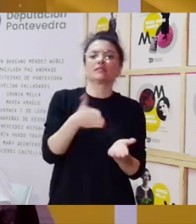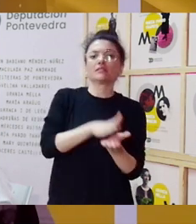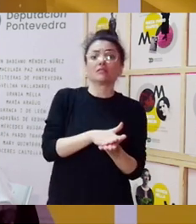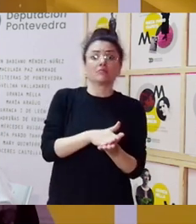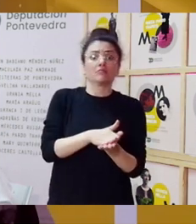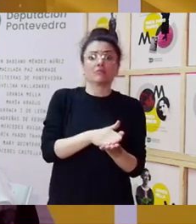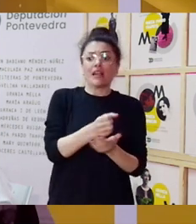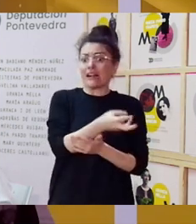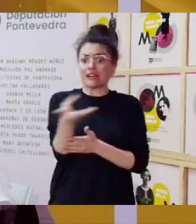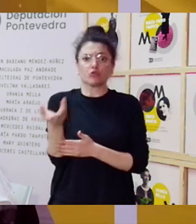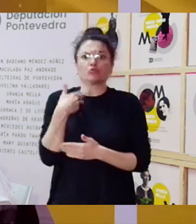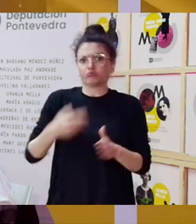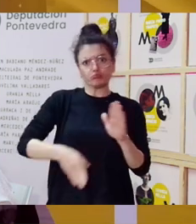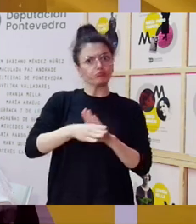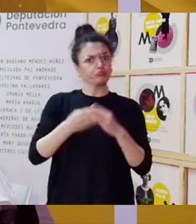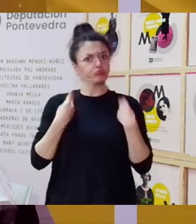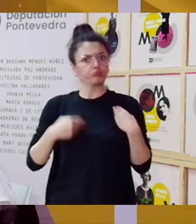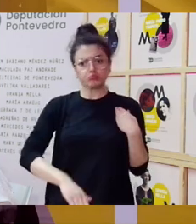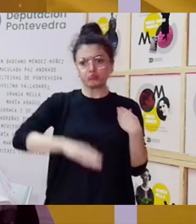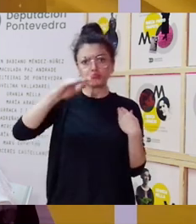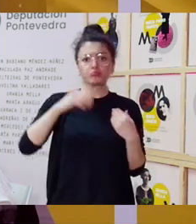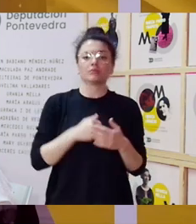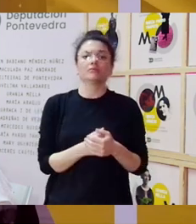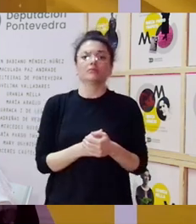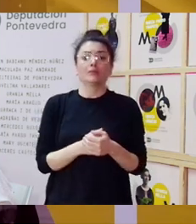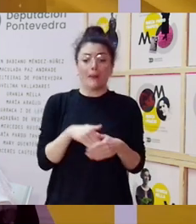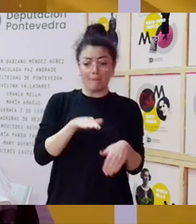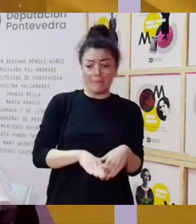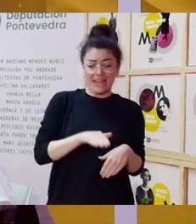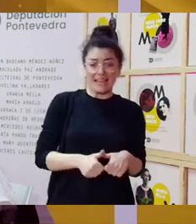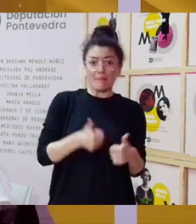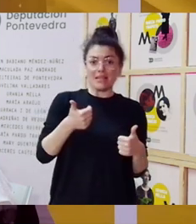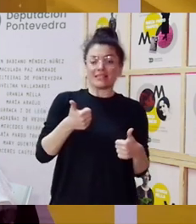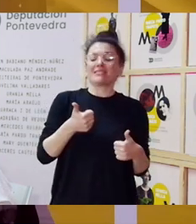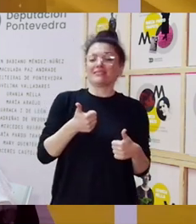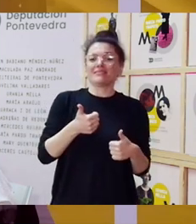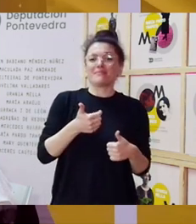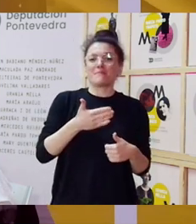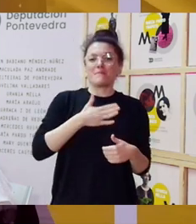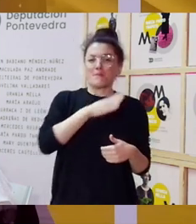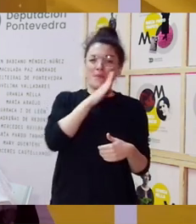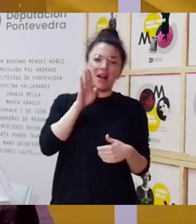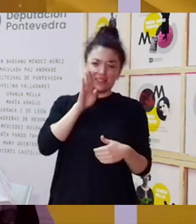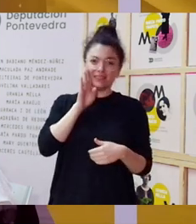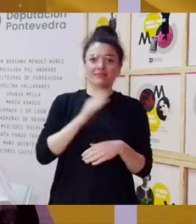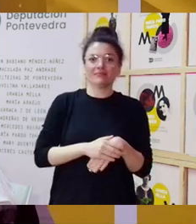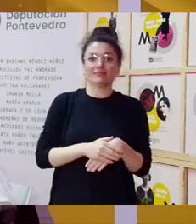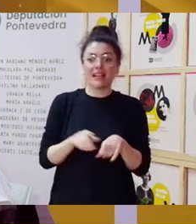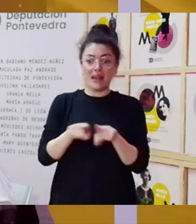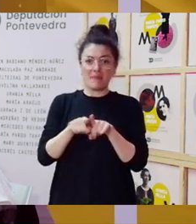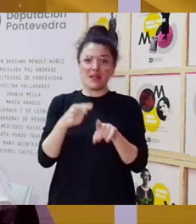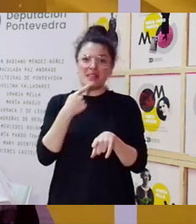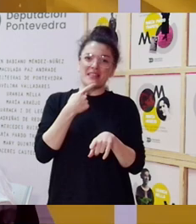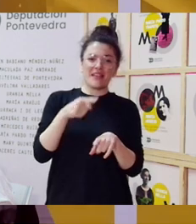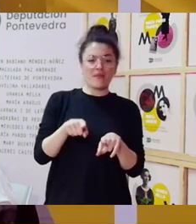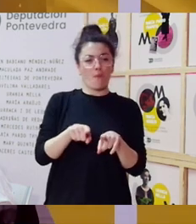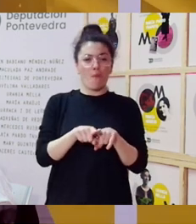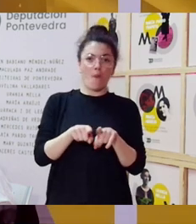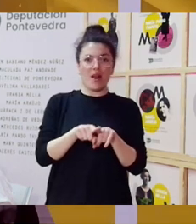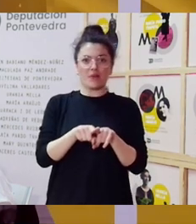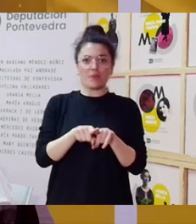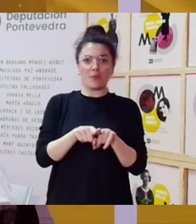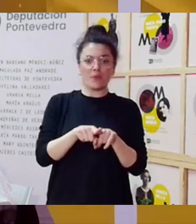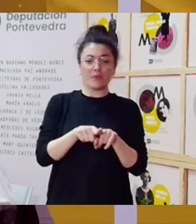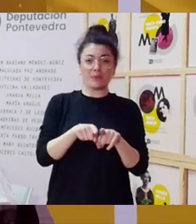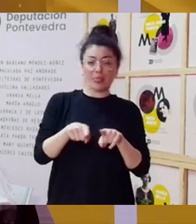todos adiante. A máis pequeniña de todas era a miña nai. Os irmáns chamábanlle Pincha Uvas porque eles eran uns